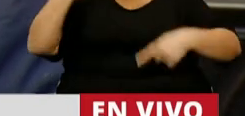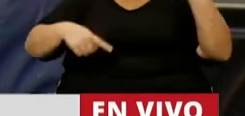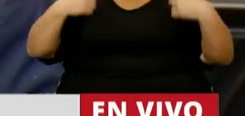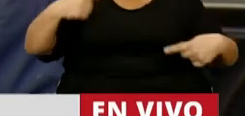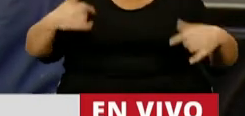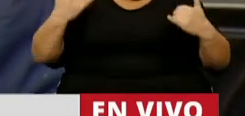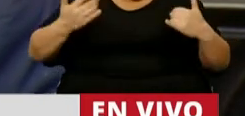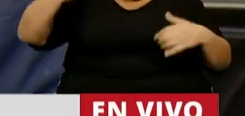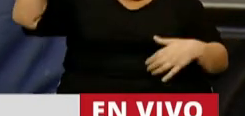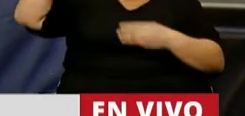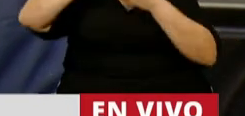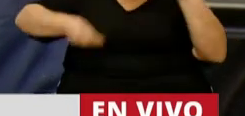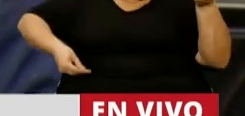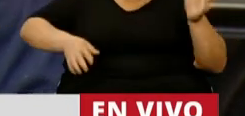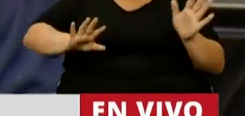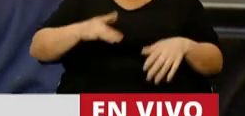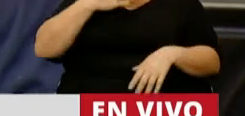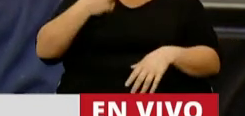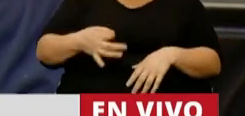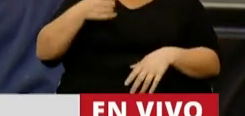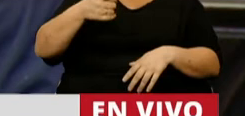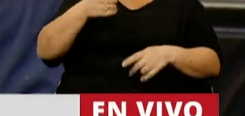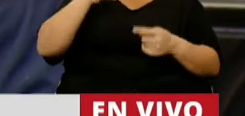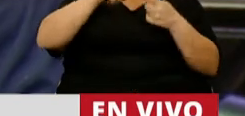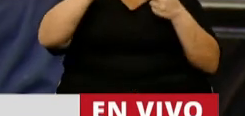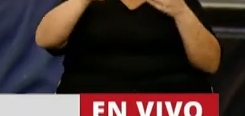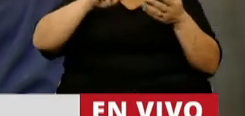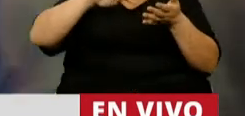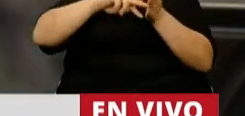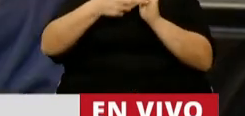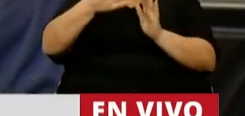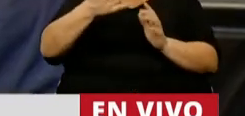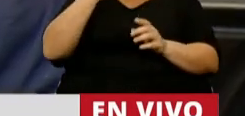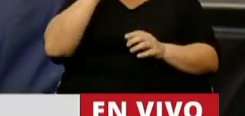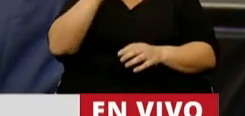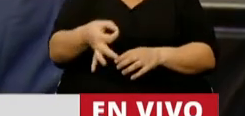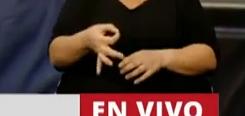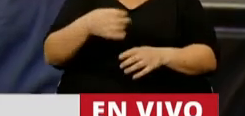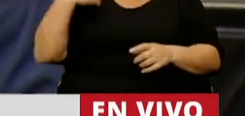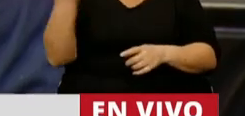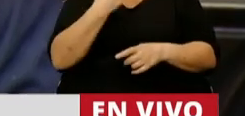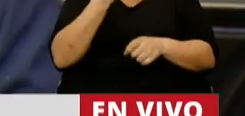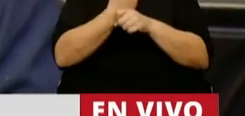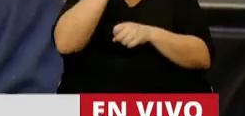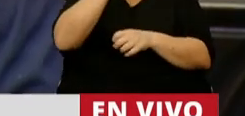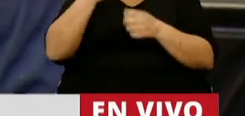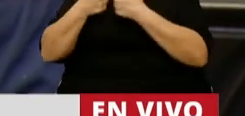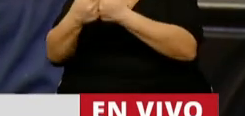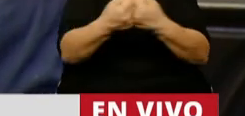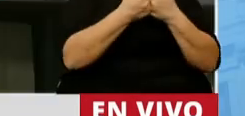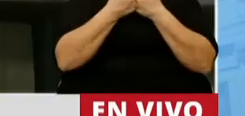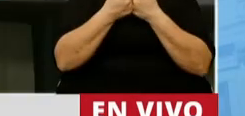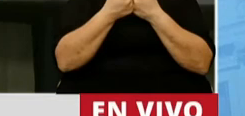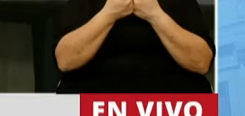variedades posibles. Y la verdad que en cada una de ellas hemos reflejado la incapacidad colectiva de ponernos de acuerdo,